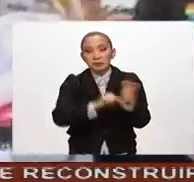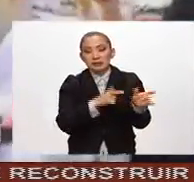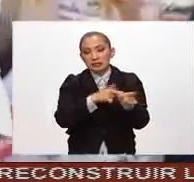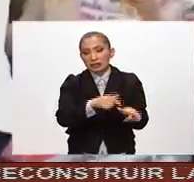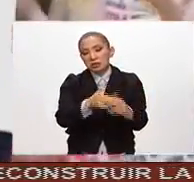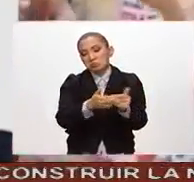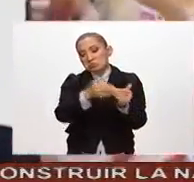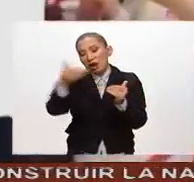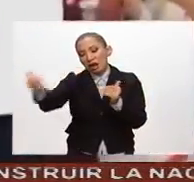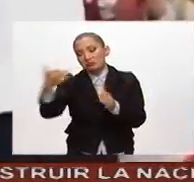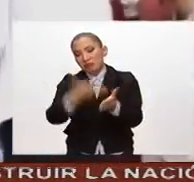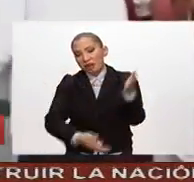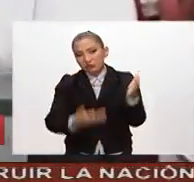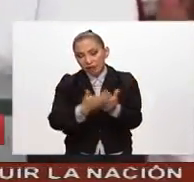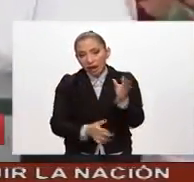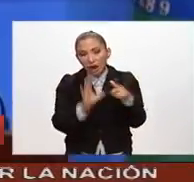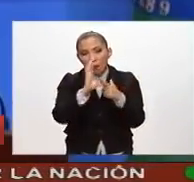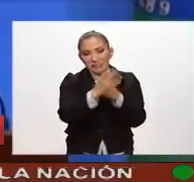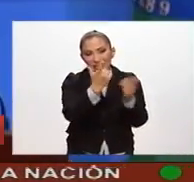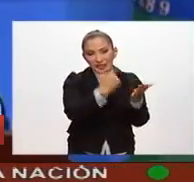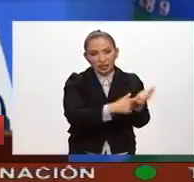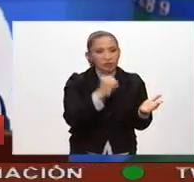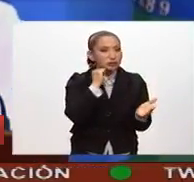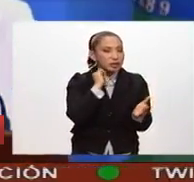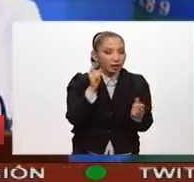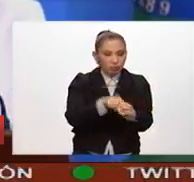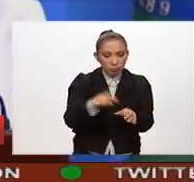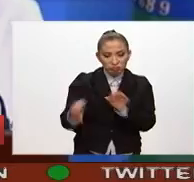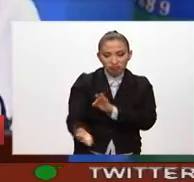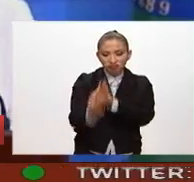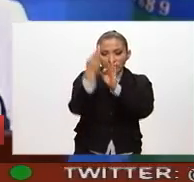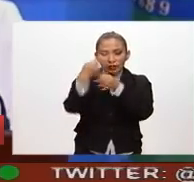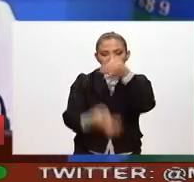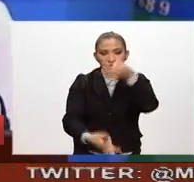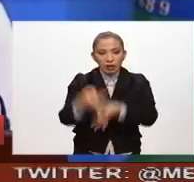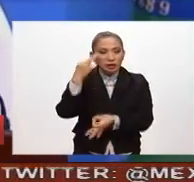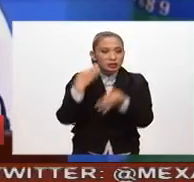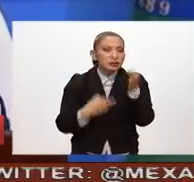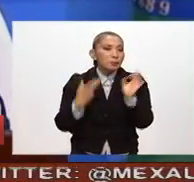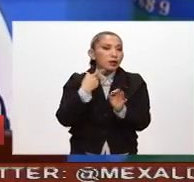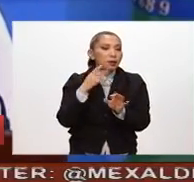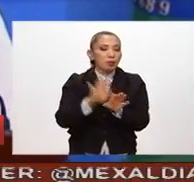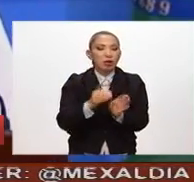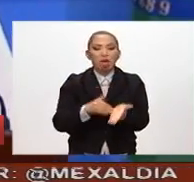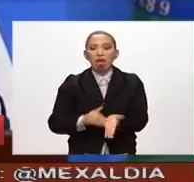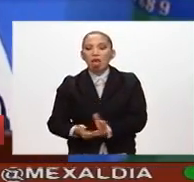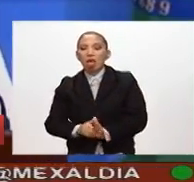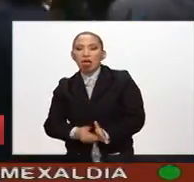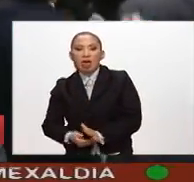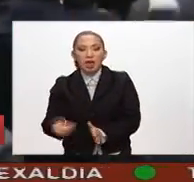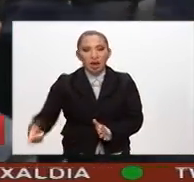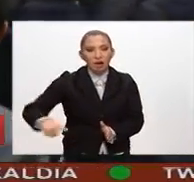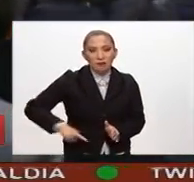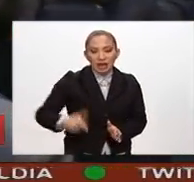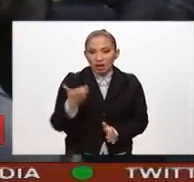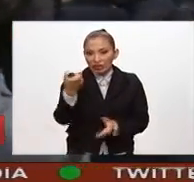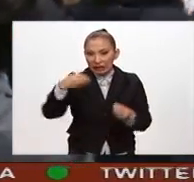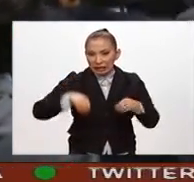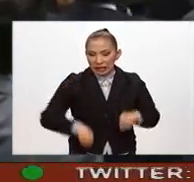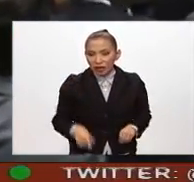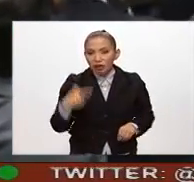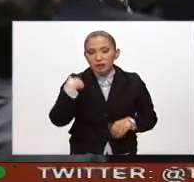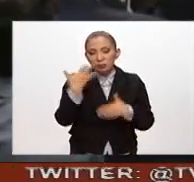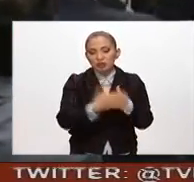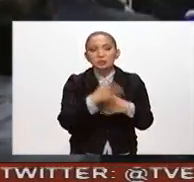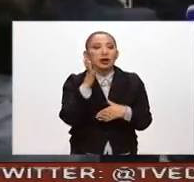otros meses más. La Comisión del Senado aprobó llevarla a juicio político por maquillar cuentas públicas y ahora el caso será analizado en el Congreso el